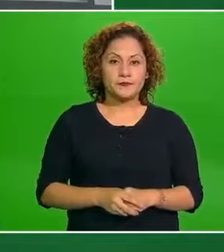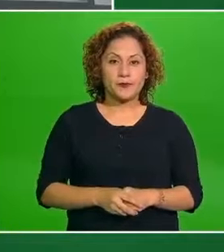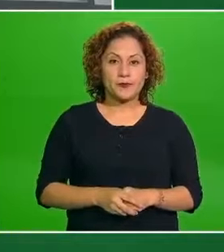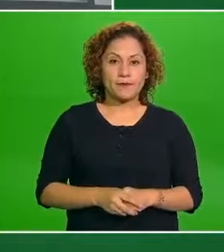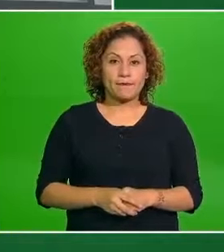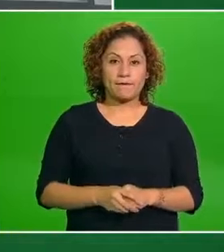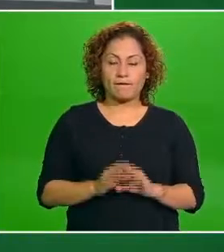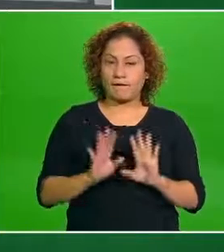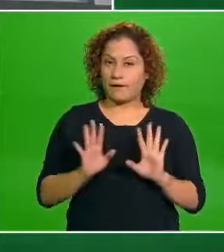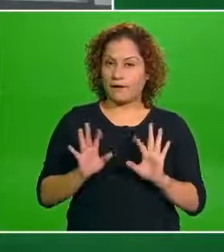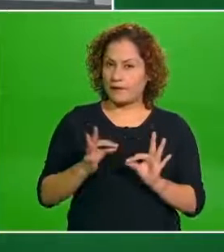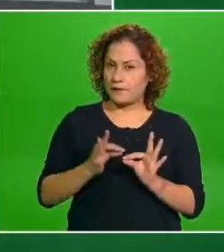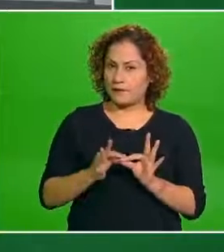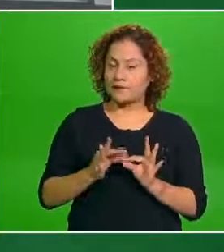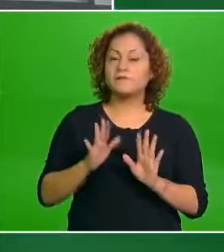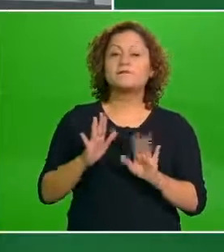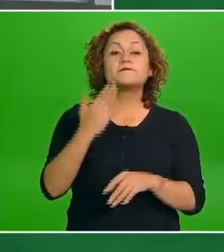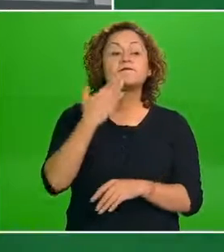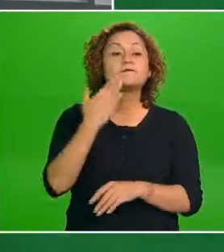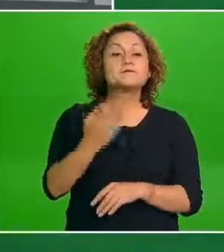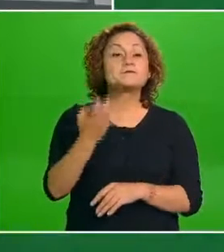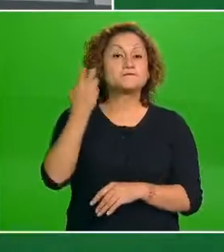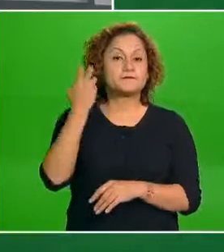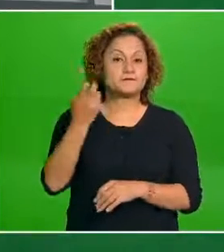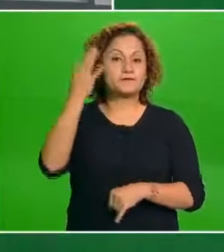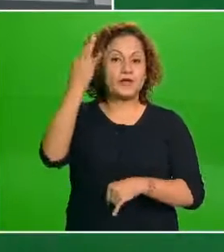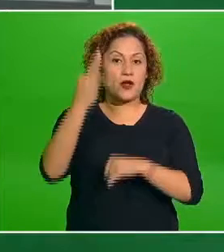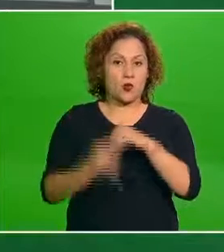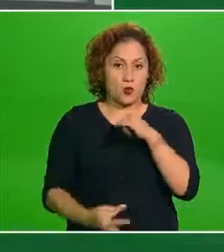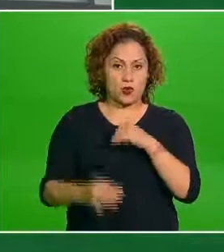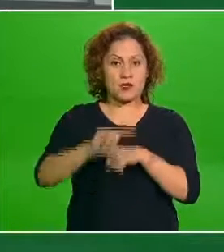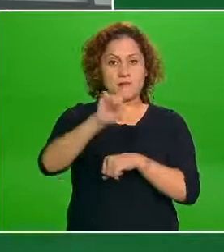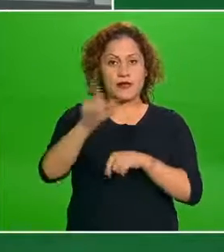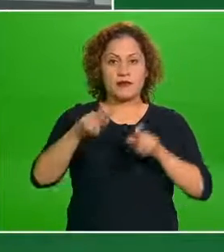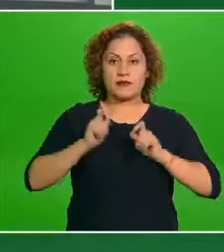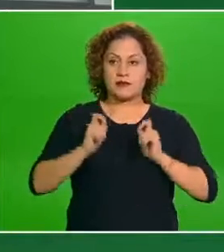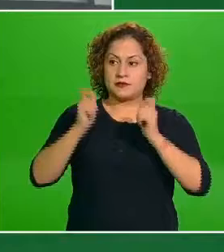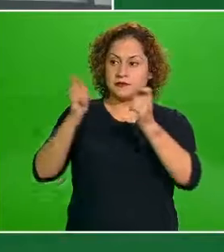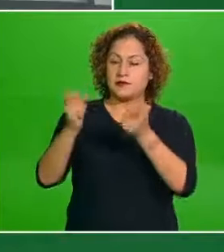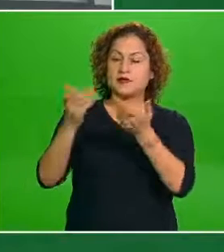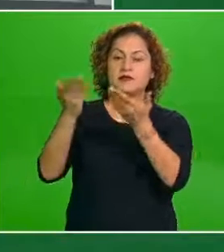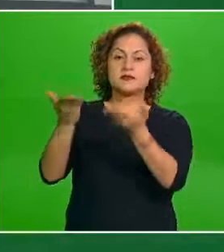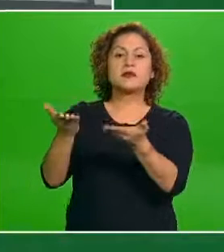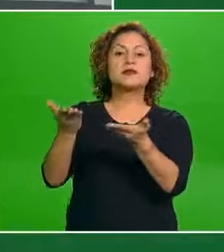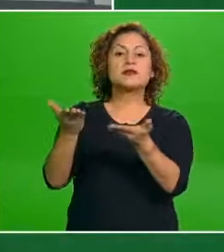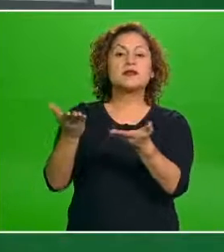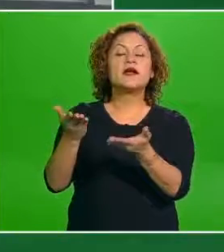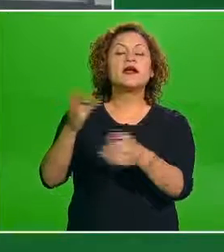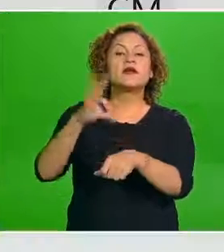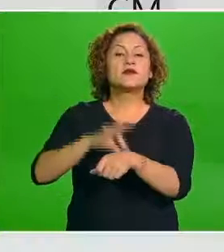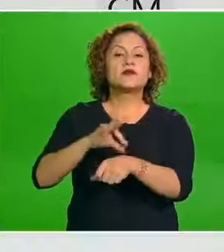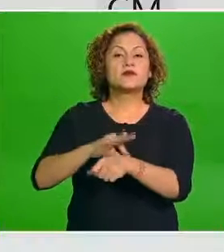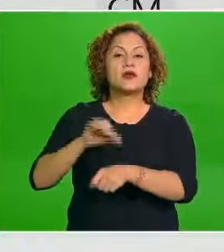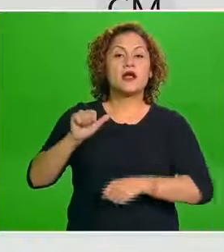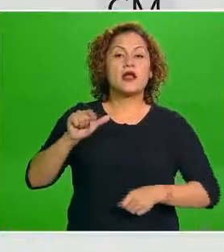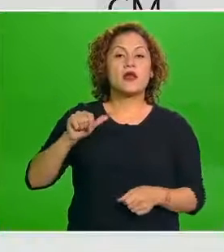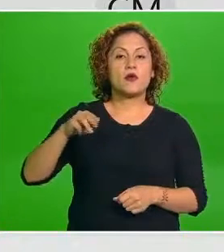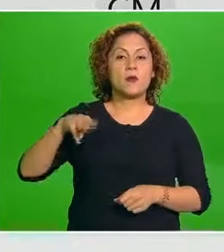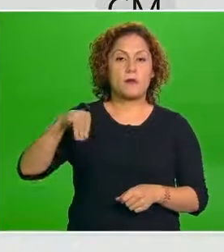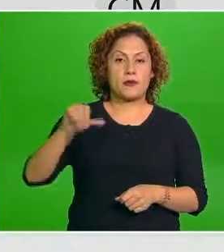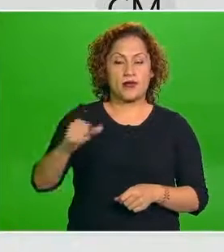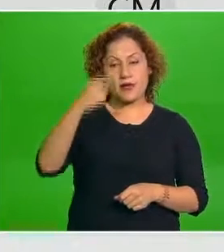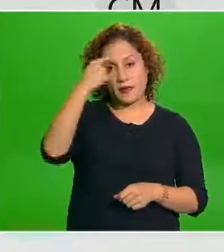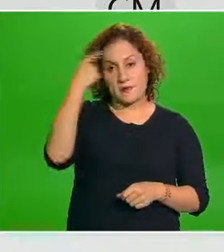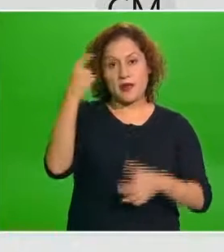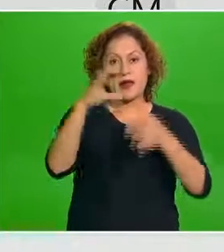Creo que esta, ok, muy bien, es la última y le cedería la palabra entonces al doctor José Luis Salomía Segarra para que nos